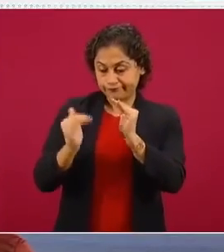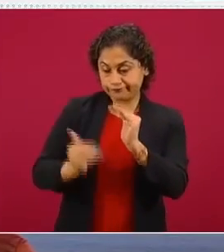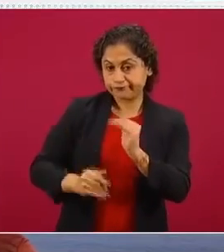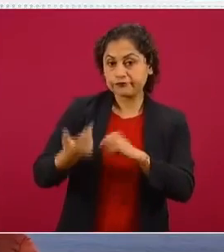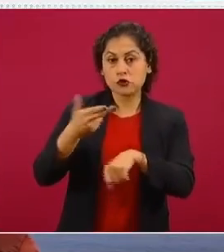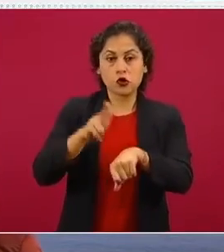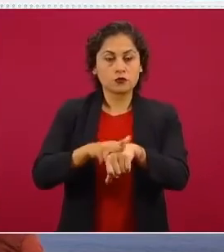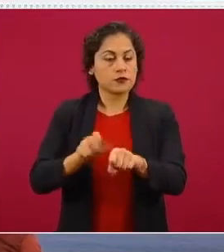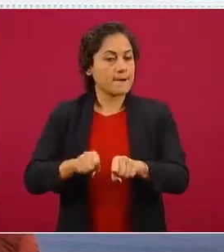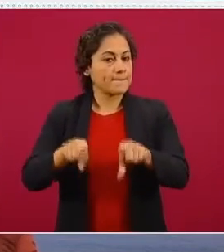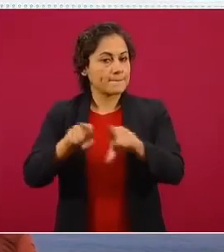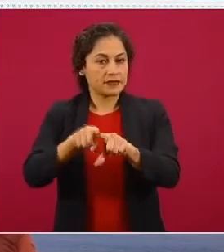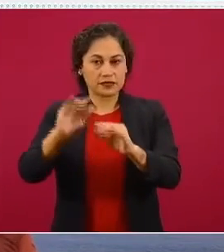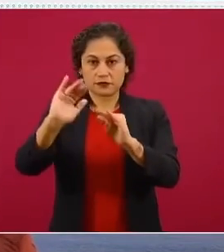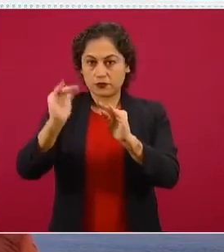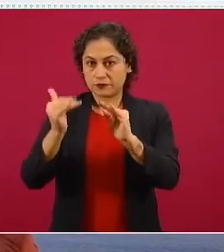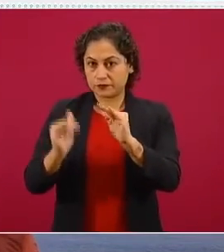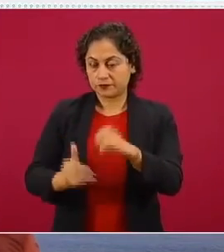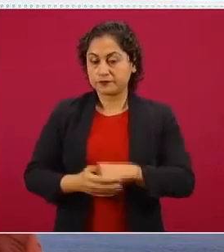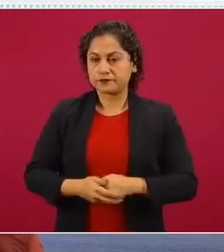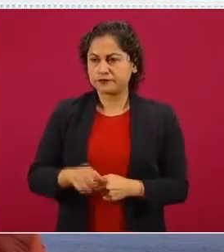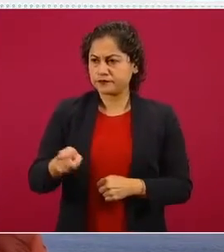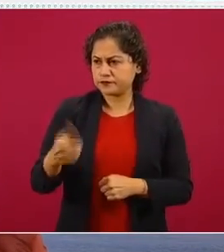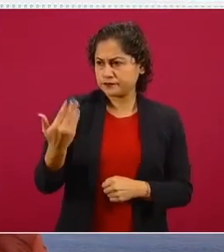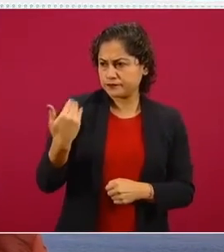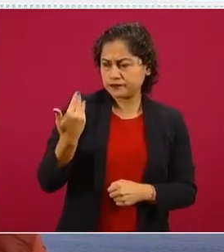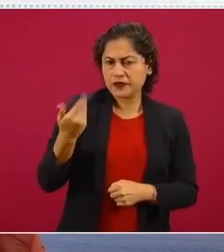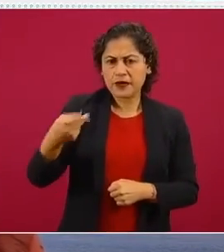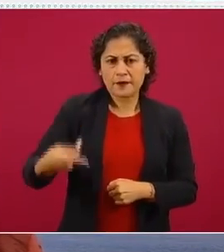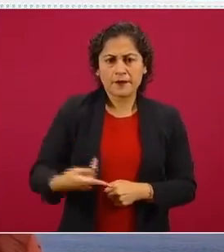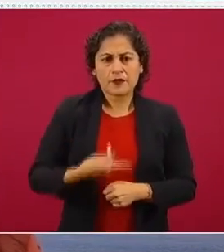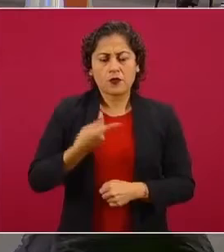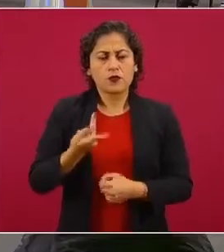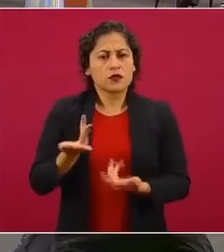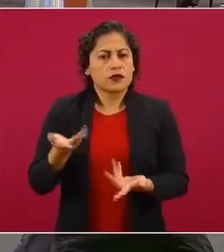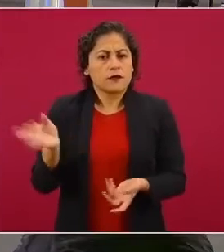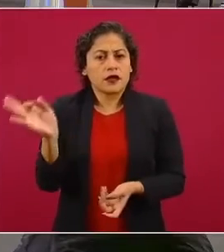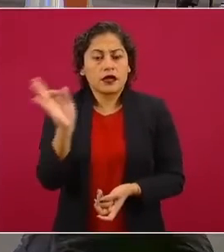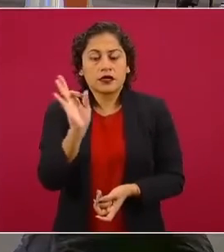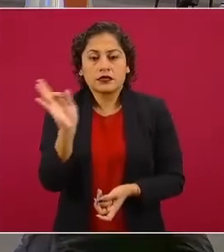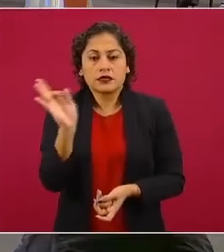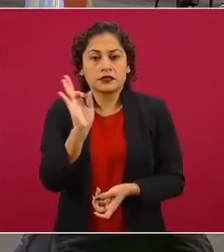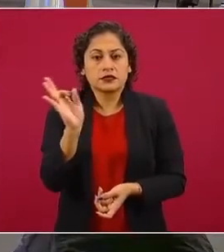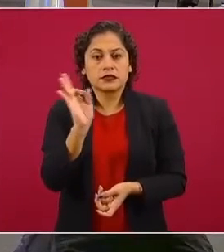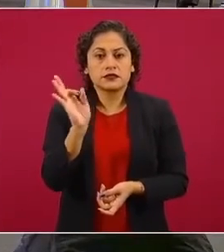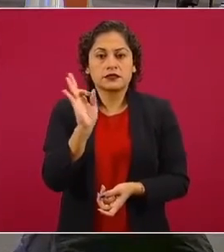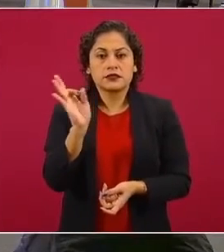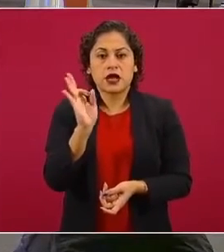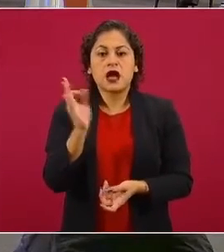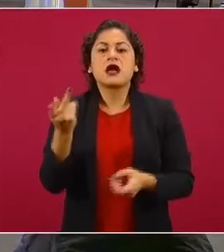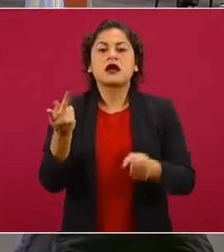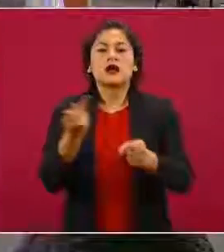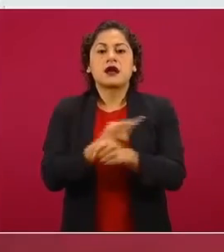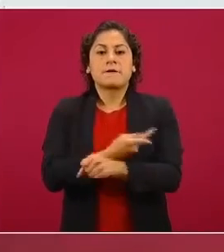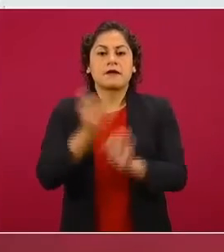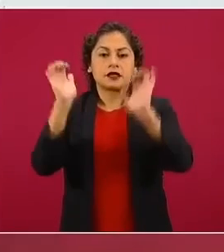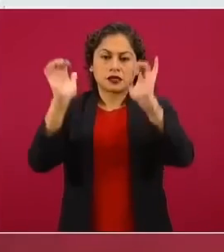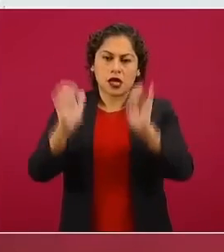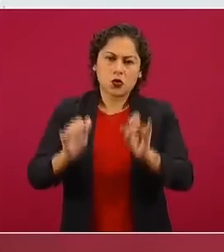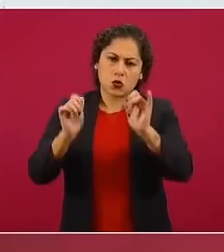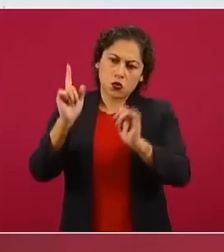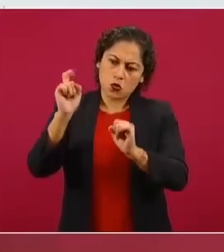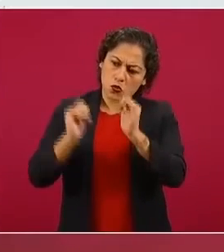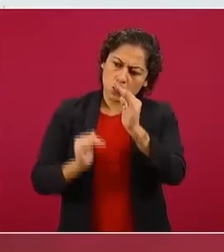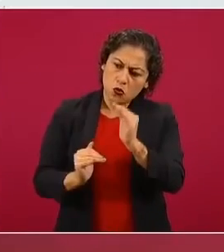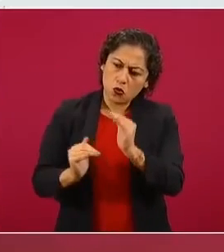hospitalaria también en descenso. Nos preguntaban hace varias semanas cuáles podrían ser las implicaciones de las inundaciones y el